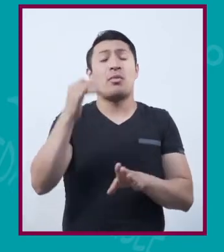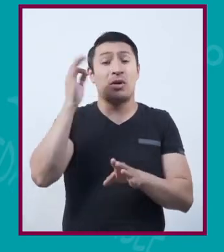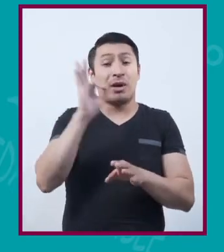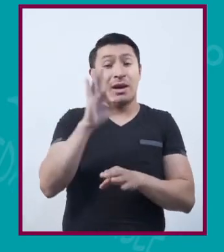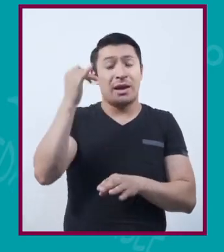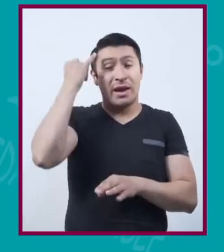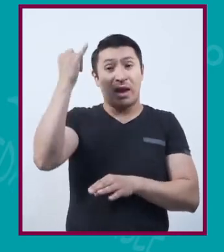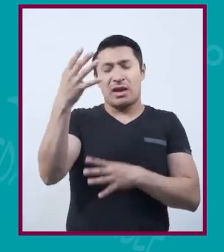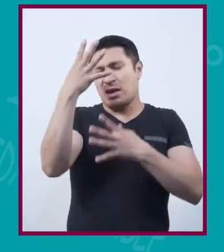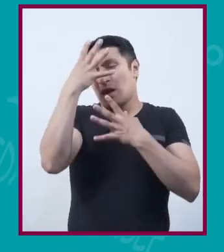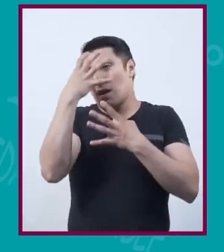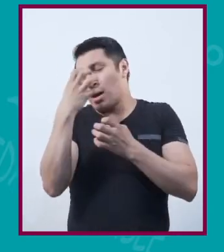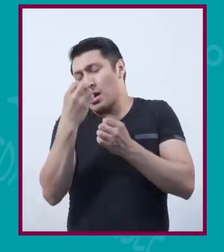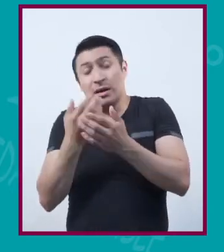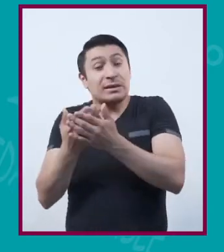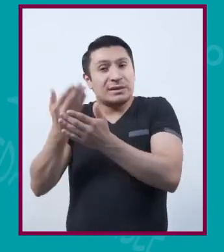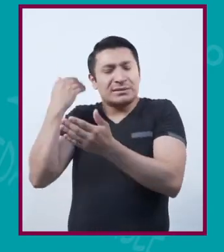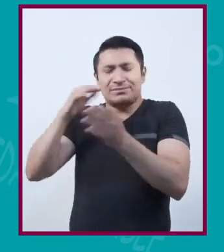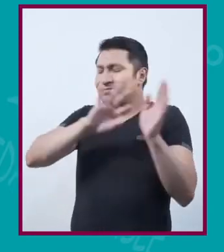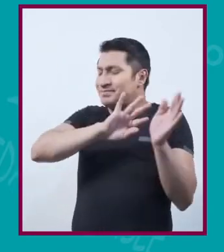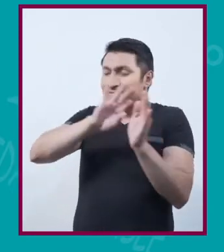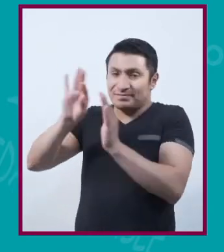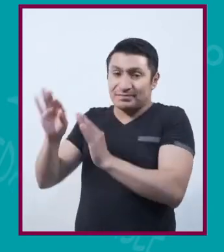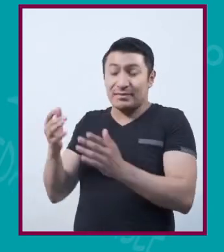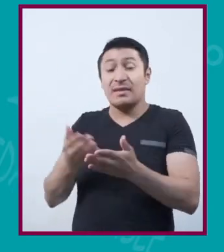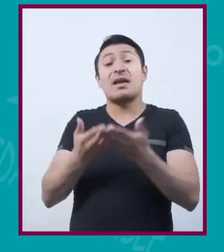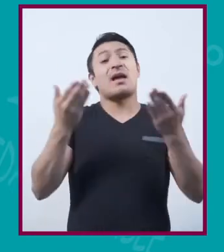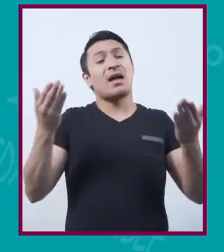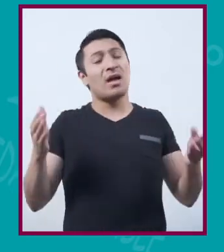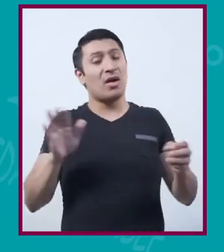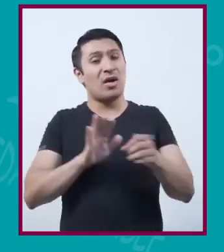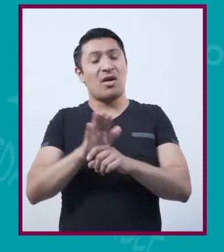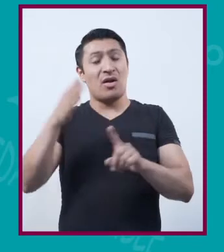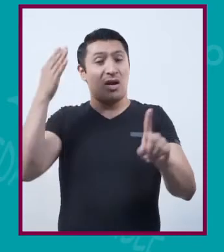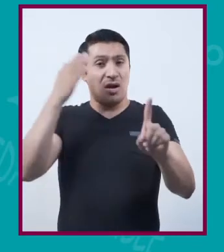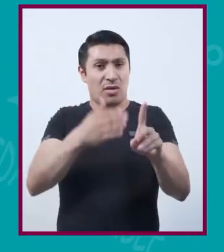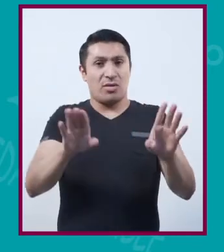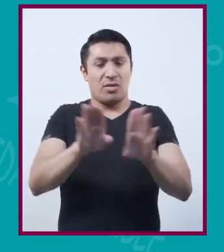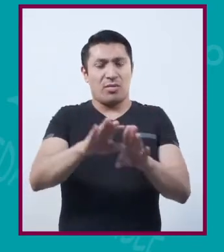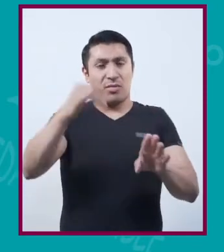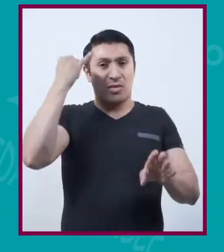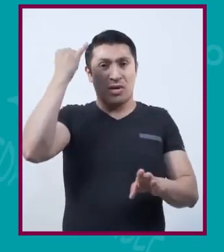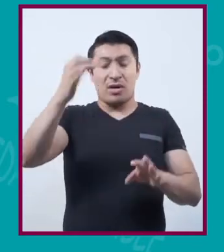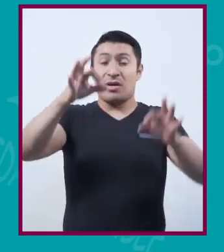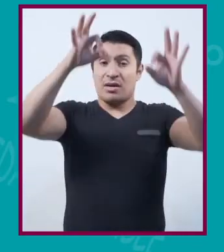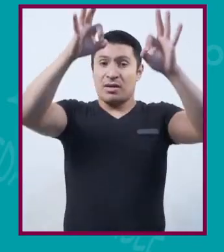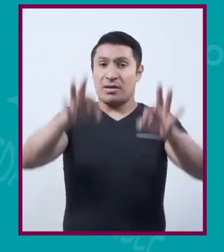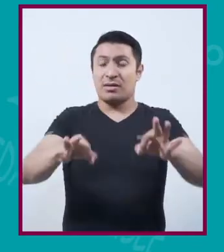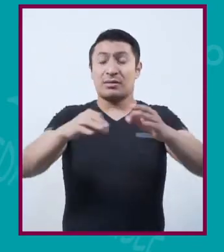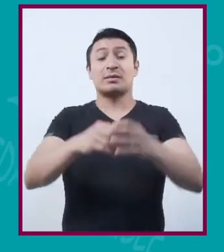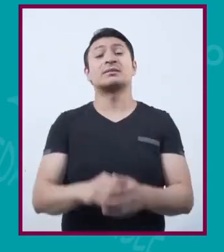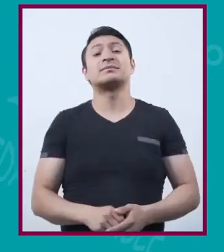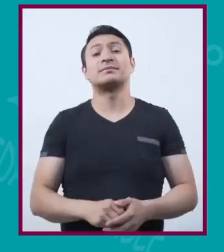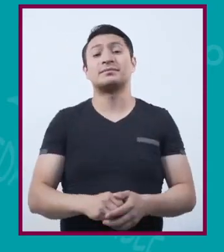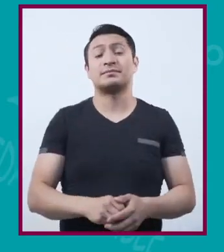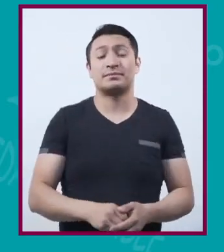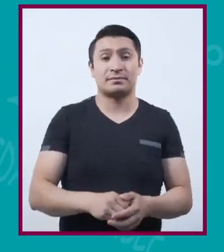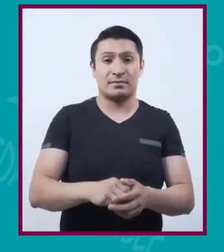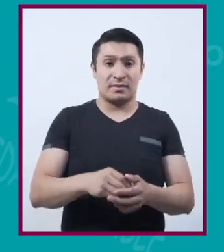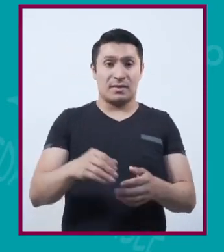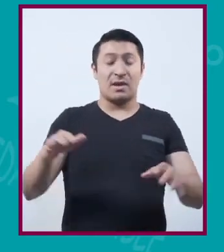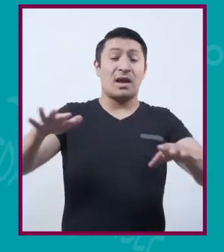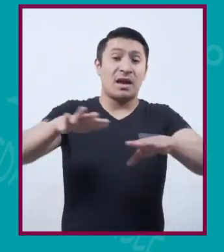dejado esa idea nostálgica de conocer qué pasó en el pasado. Ahora lo que se busca, una idea más